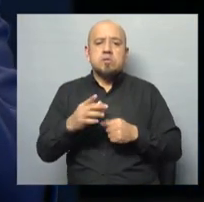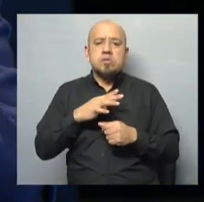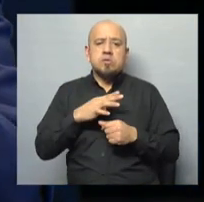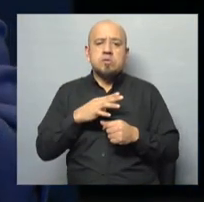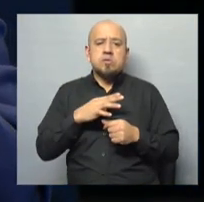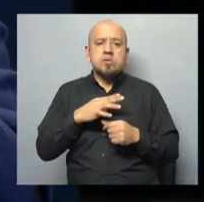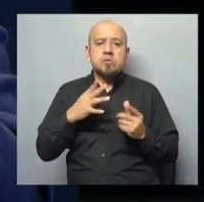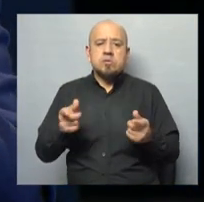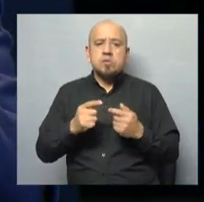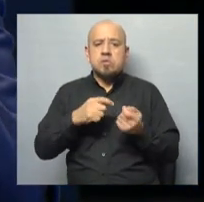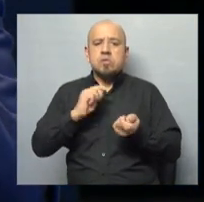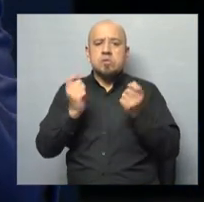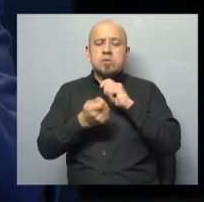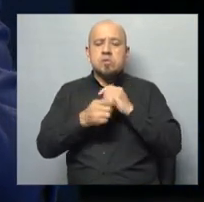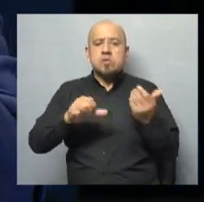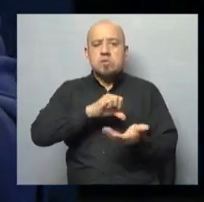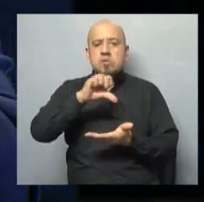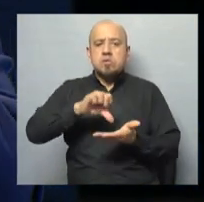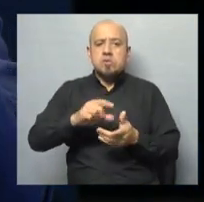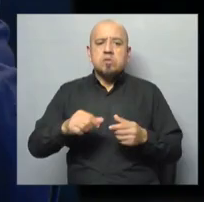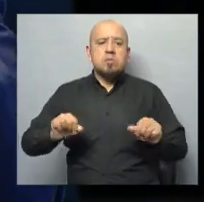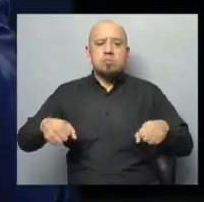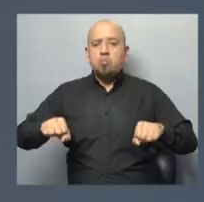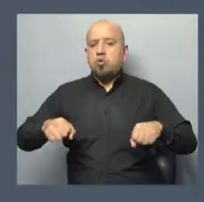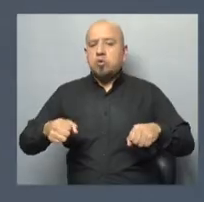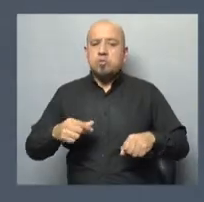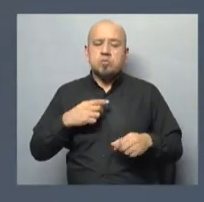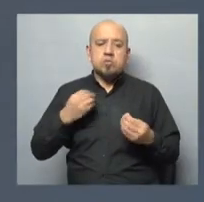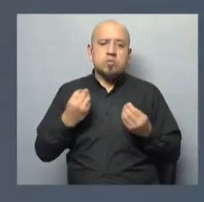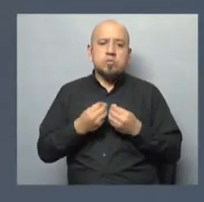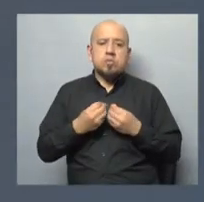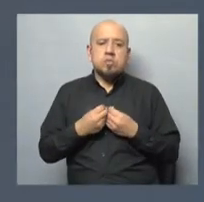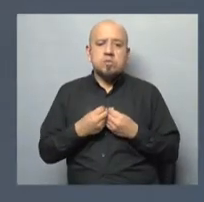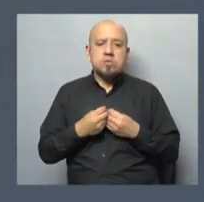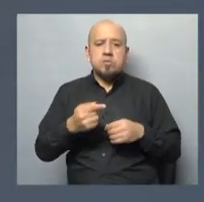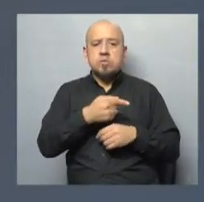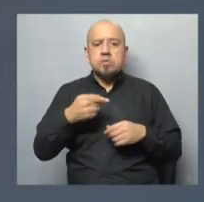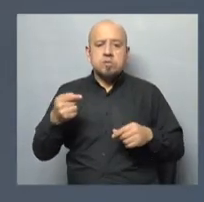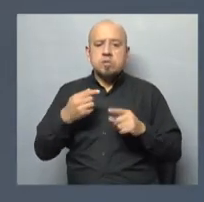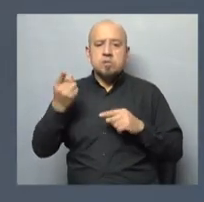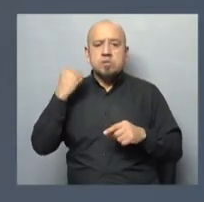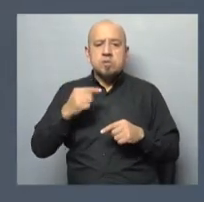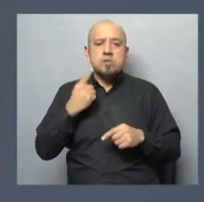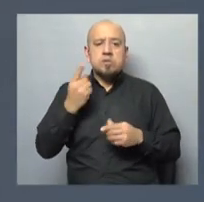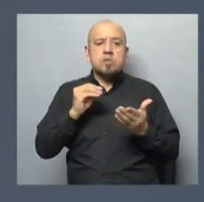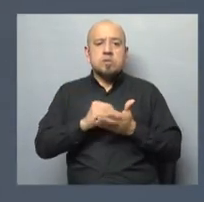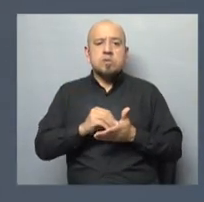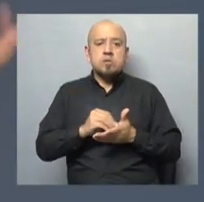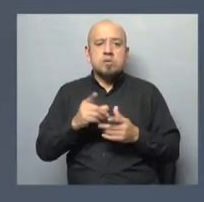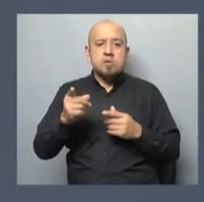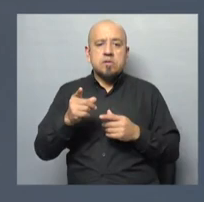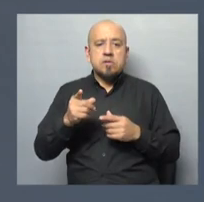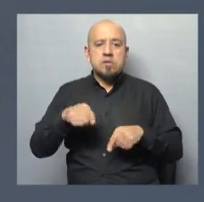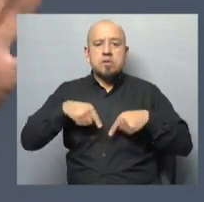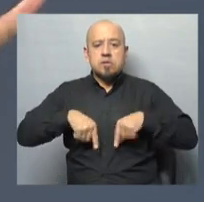ha cambiado mucho en la ciudad si el gran motor muchísimo y la semana pasada escuché por primera vez un audio de la intendencia